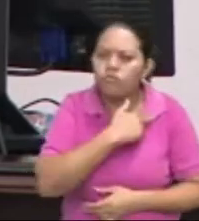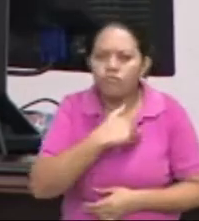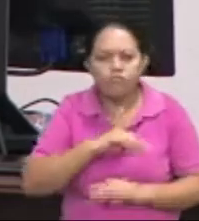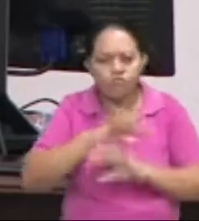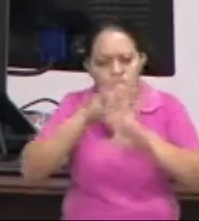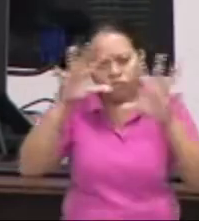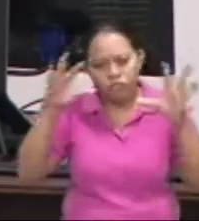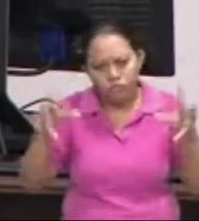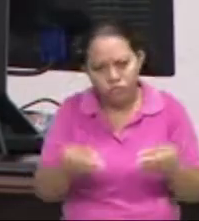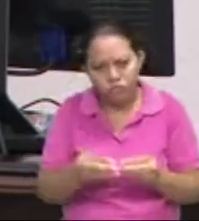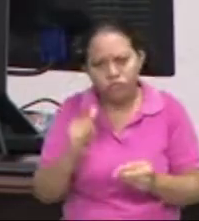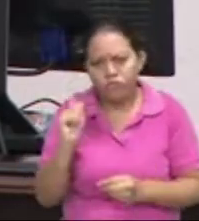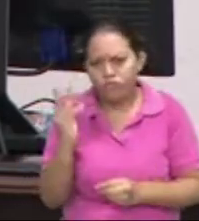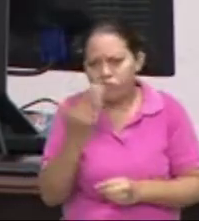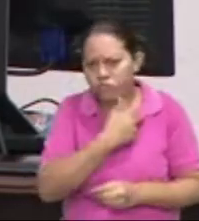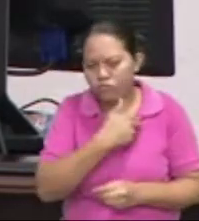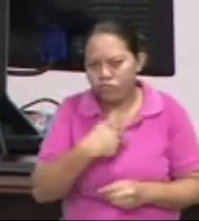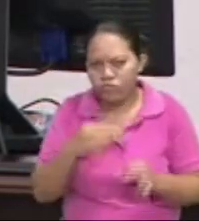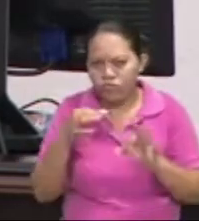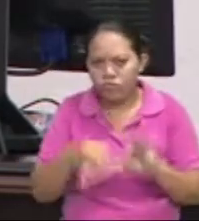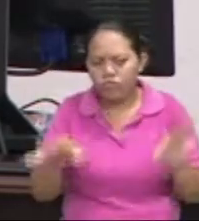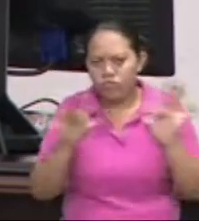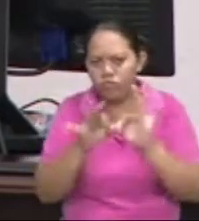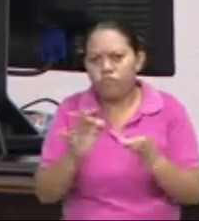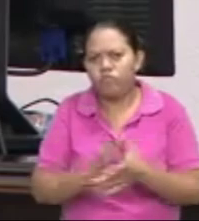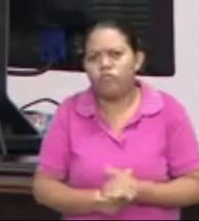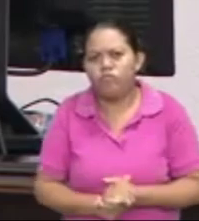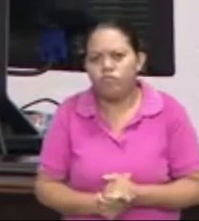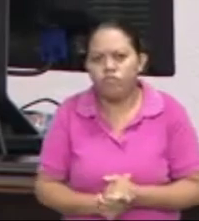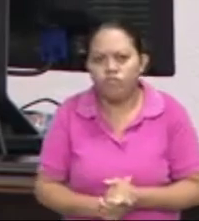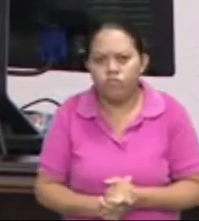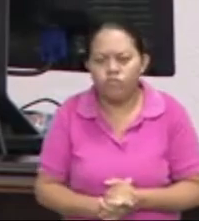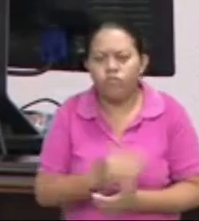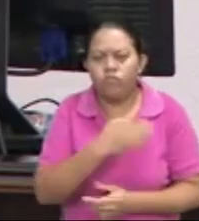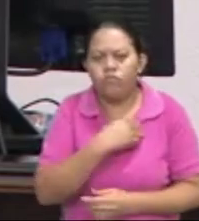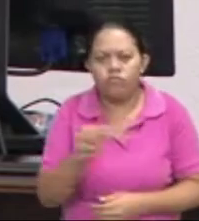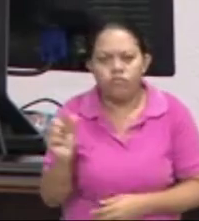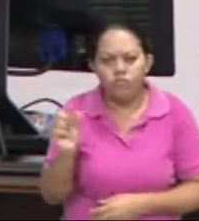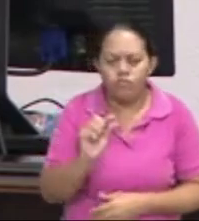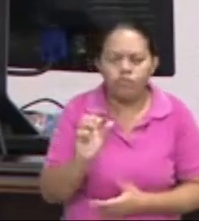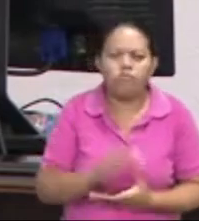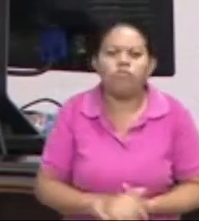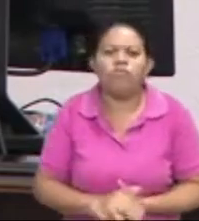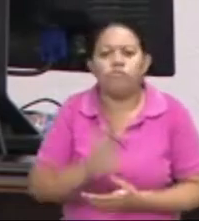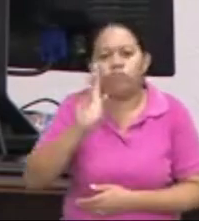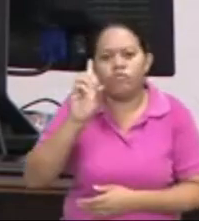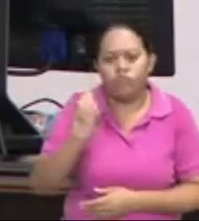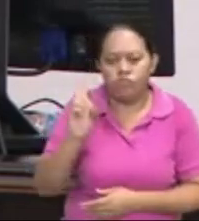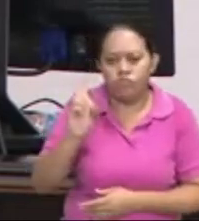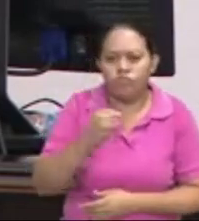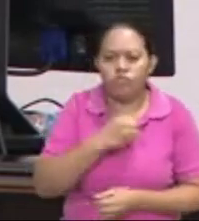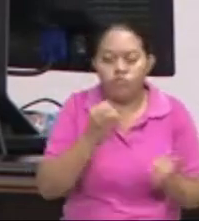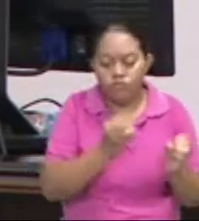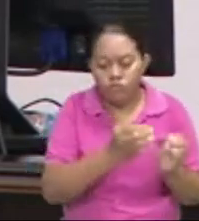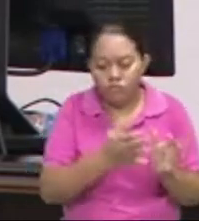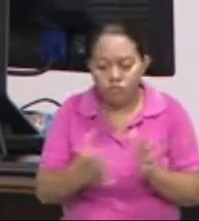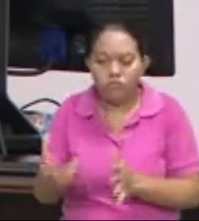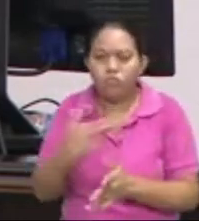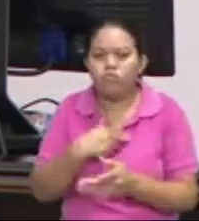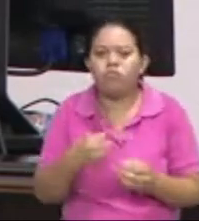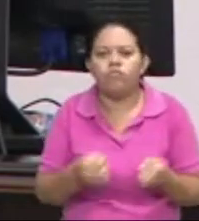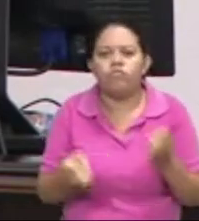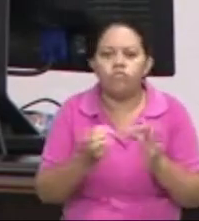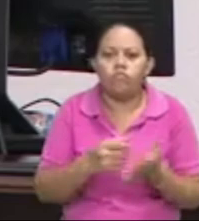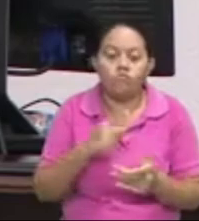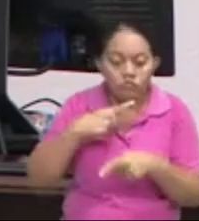conformidad con la Ley de Administración Financiera y del régimen presupuestario. D. Organizar y administrar